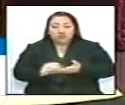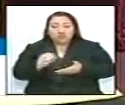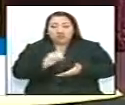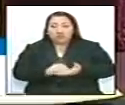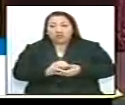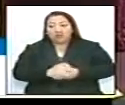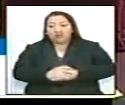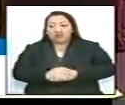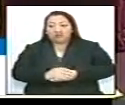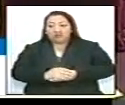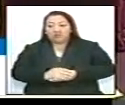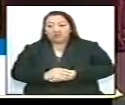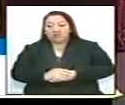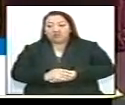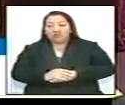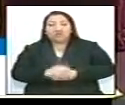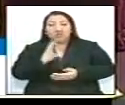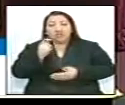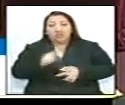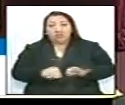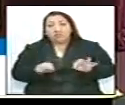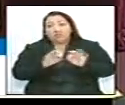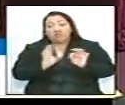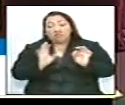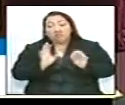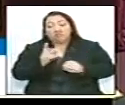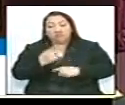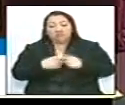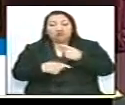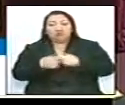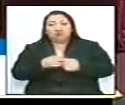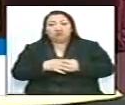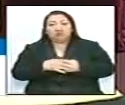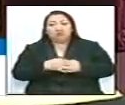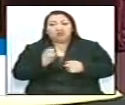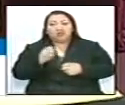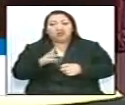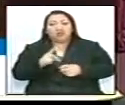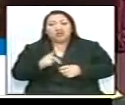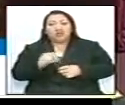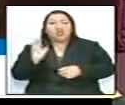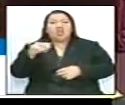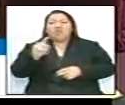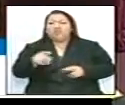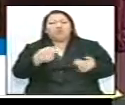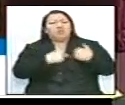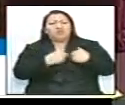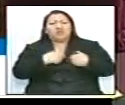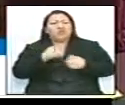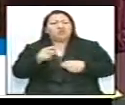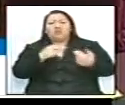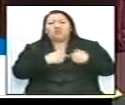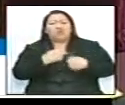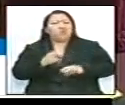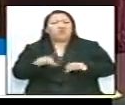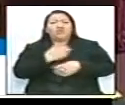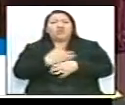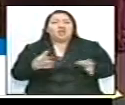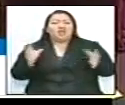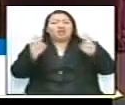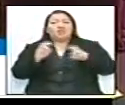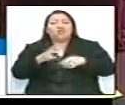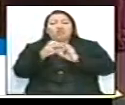fin. Yo creo que eso es importante, en vez de empecharles y decirles bajo su responsabilidad, porque ustedes no han hecho una